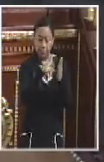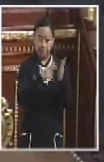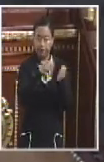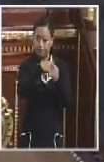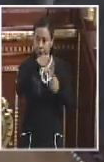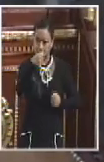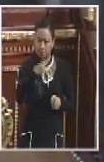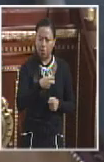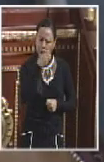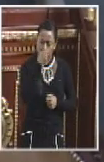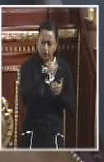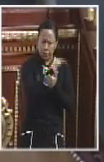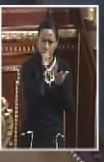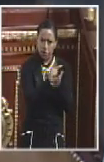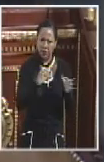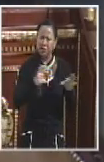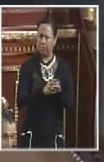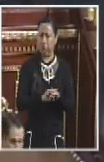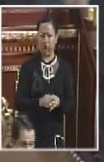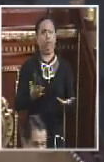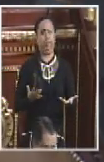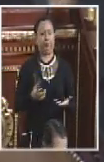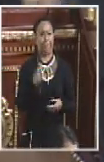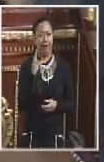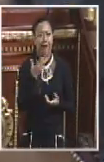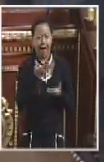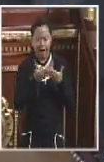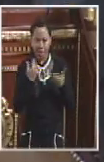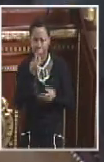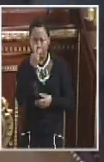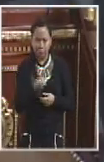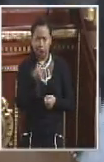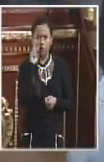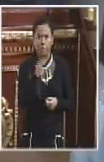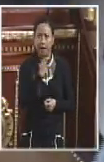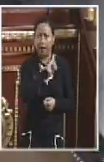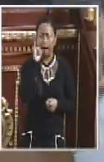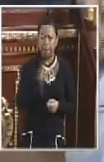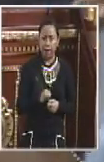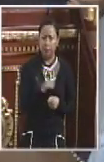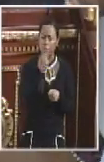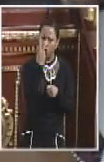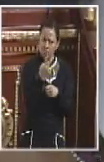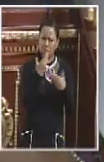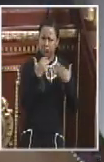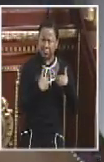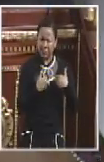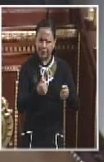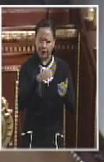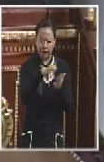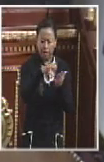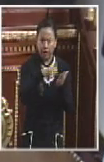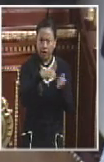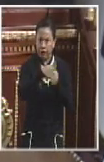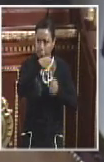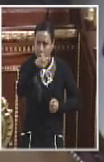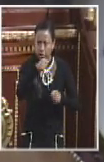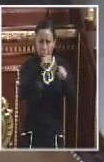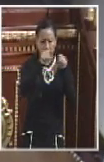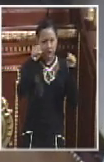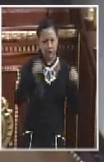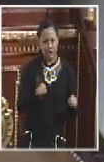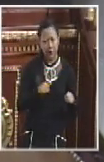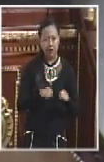concluye que esto es legal. ¿Dónde se había visto eso? En una interpretación sistemática de la Constitución, eso se